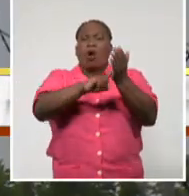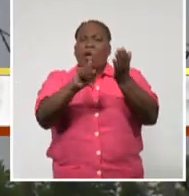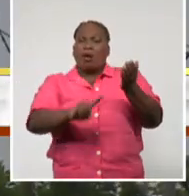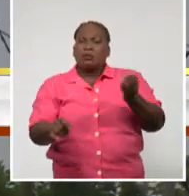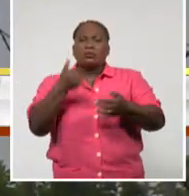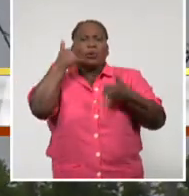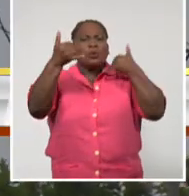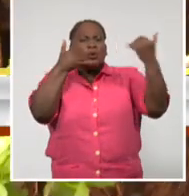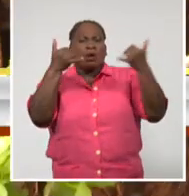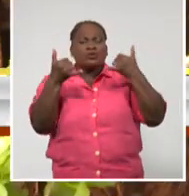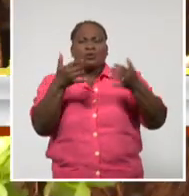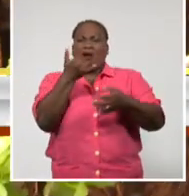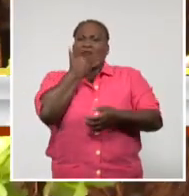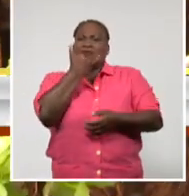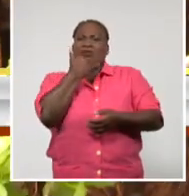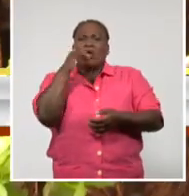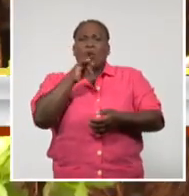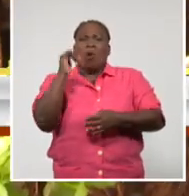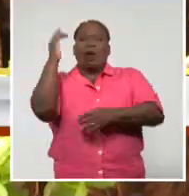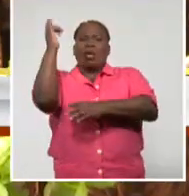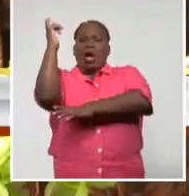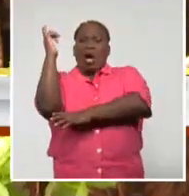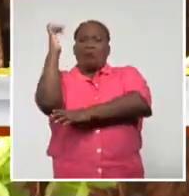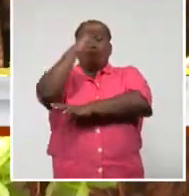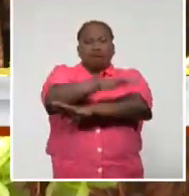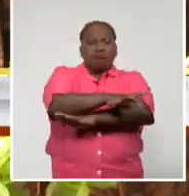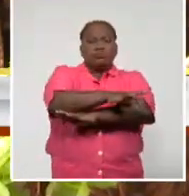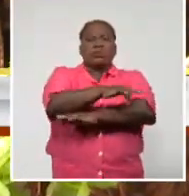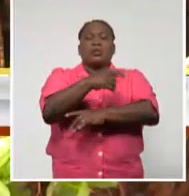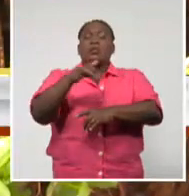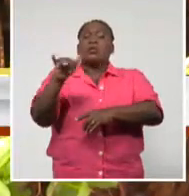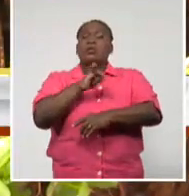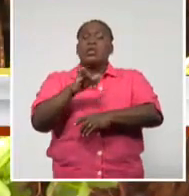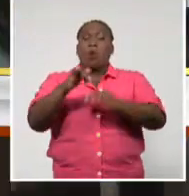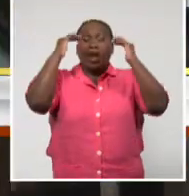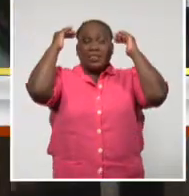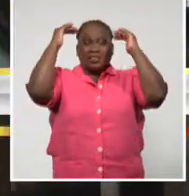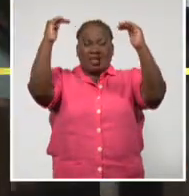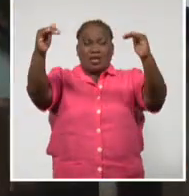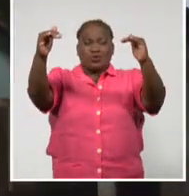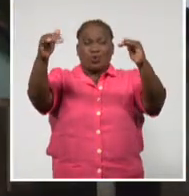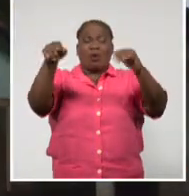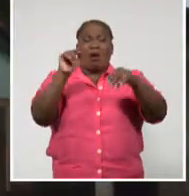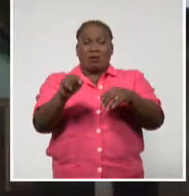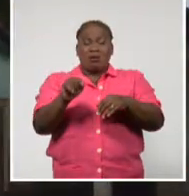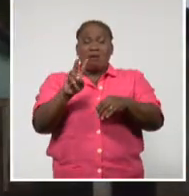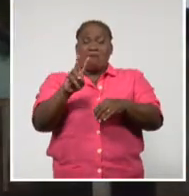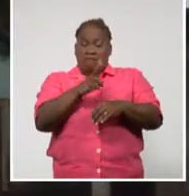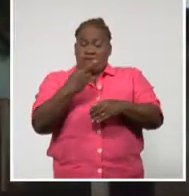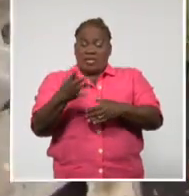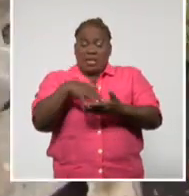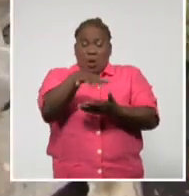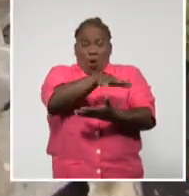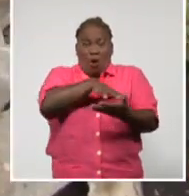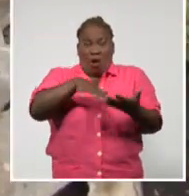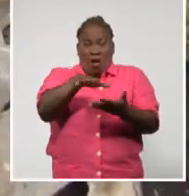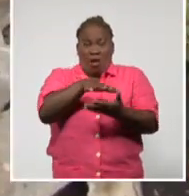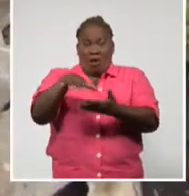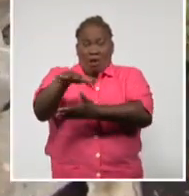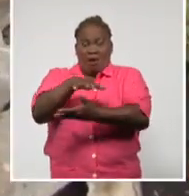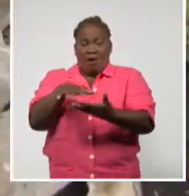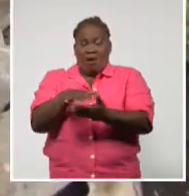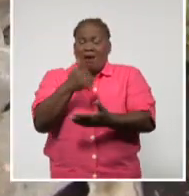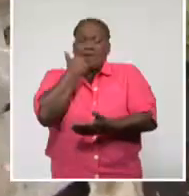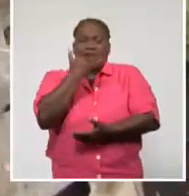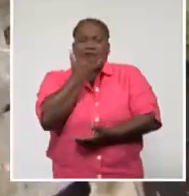telecomunicaciones, así como la caída de árboles, principalmente sobre techos de viviendas. Los vecinos de la barriada del Berrinche fueron los más afectados